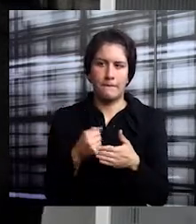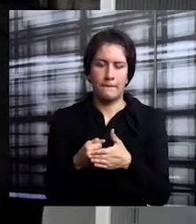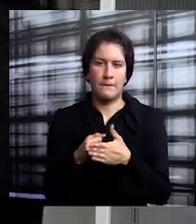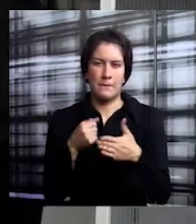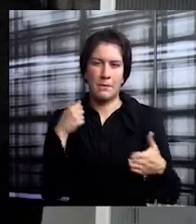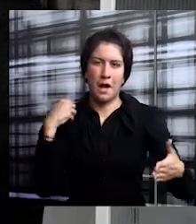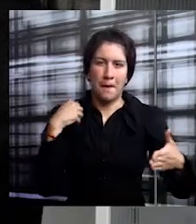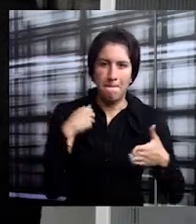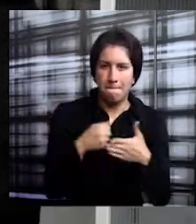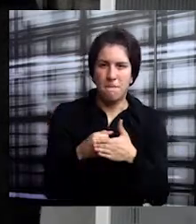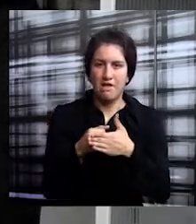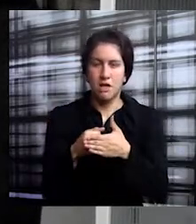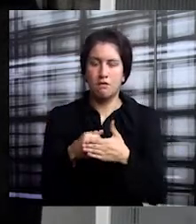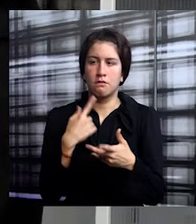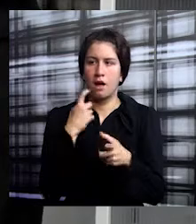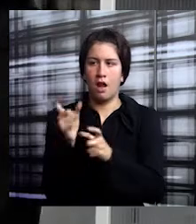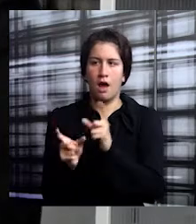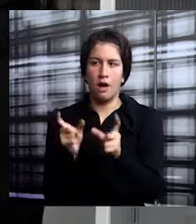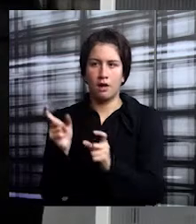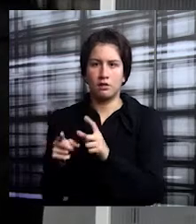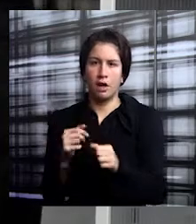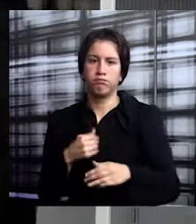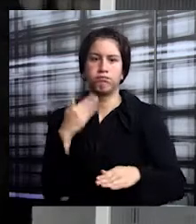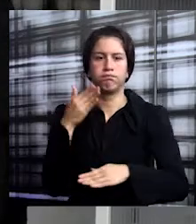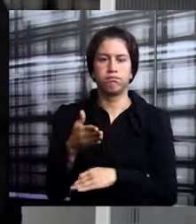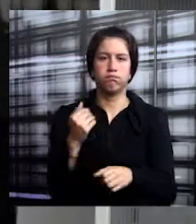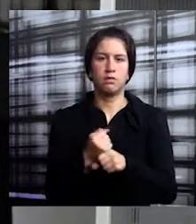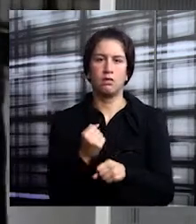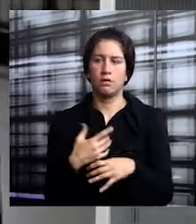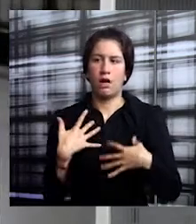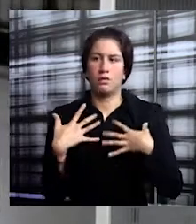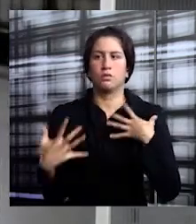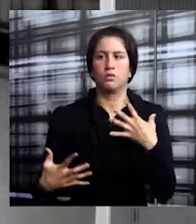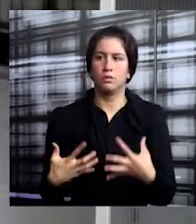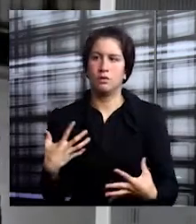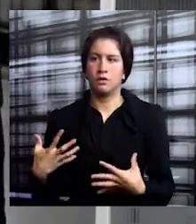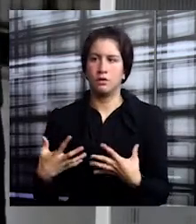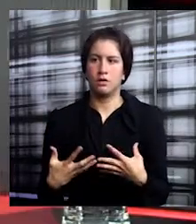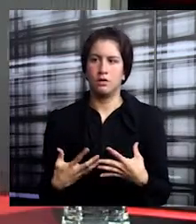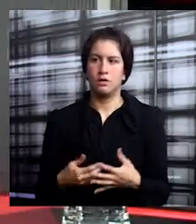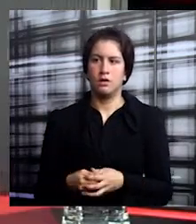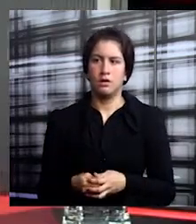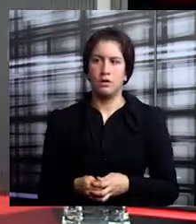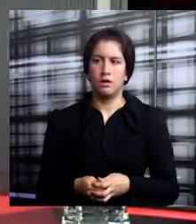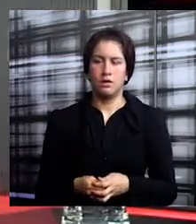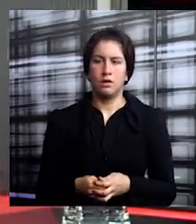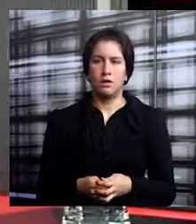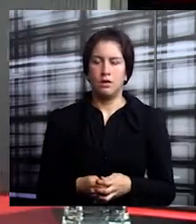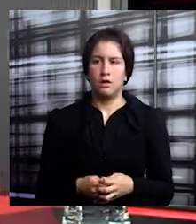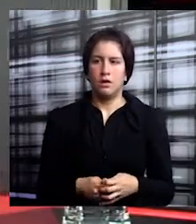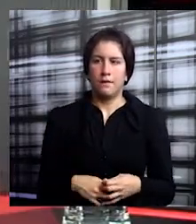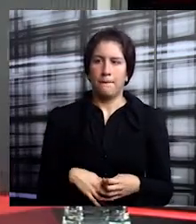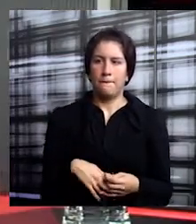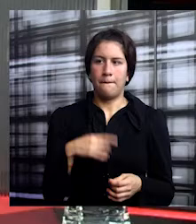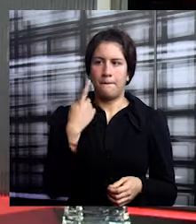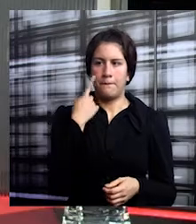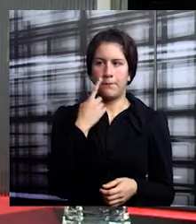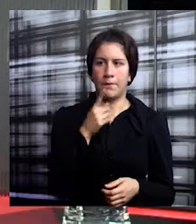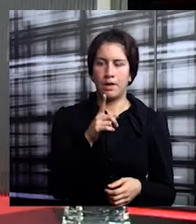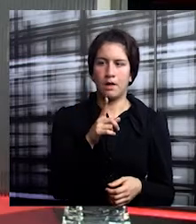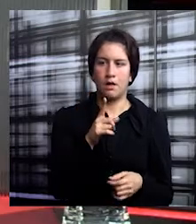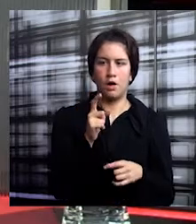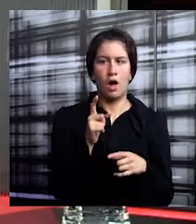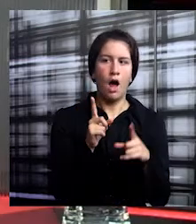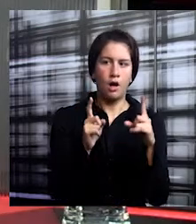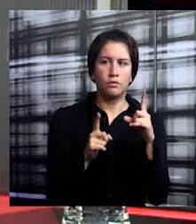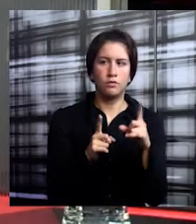circunstancias para nada está protegiendo en principio hacia quienes se iba dirigido. Claro, o sea, por una parte yo creo que el recurso estaba bien inspirado y tenía